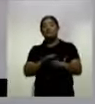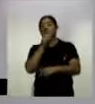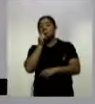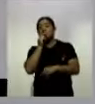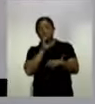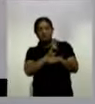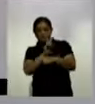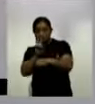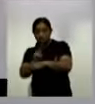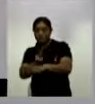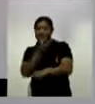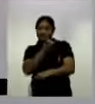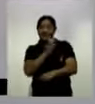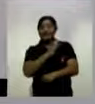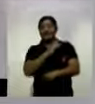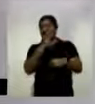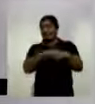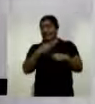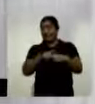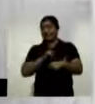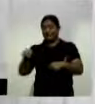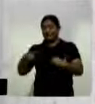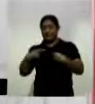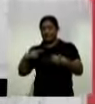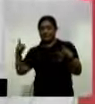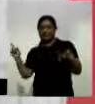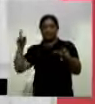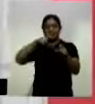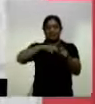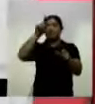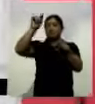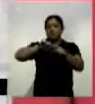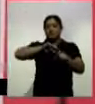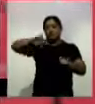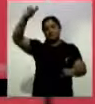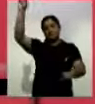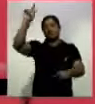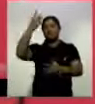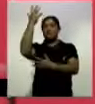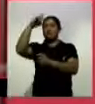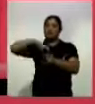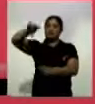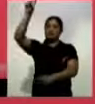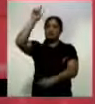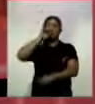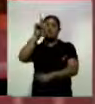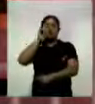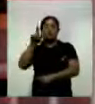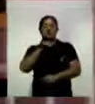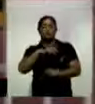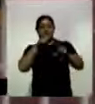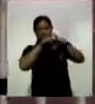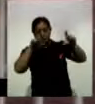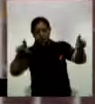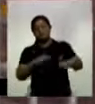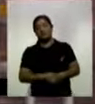que representaba un riesgo para clientes y trabajadores, por lo que se colocaron sellos de suspensión de actividades. Ramírez Hernández detalló que la suspensión